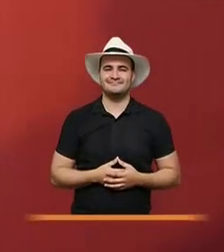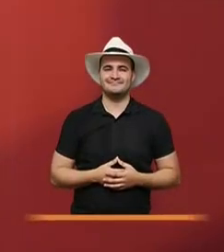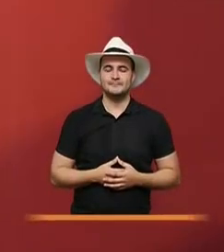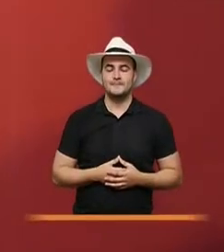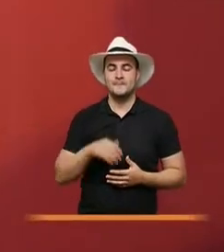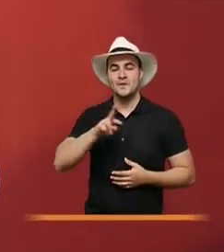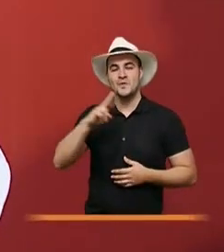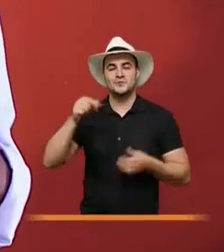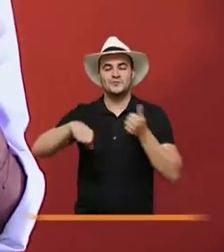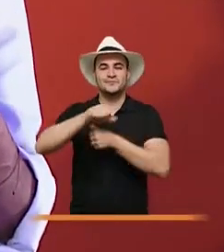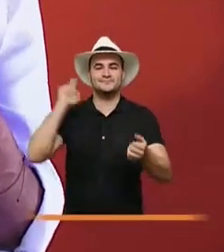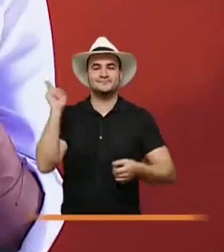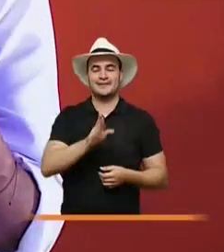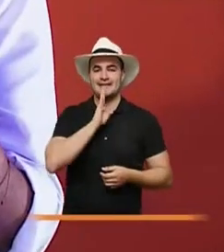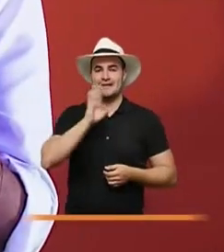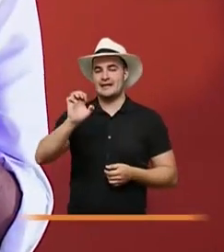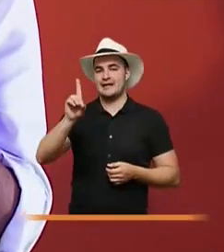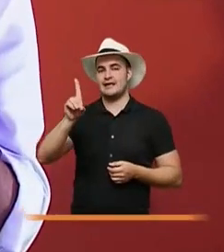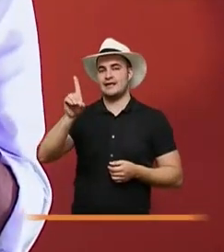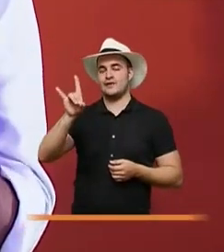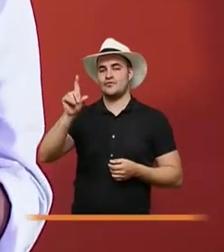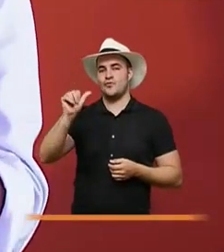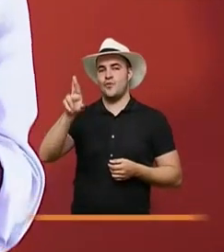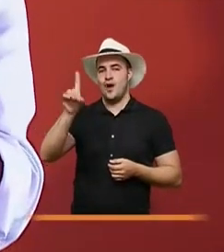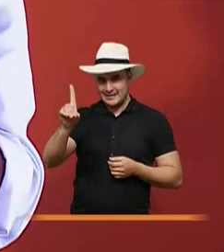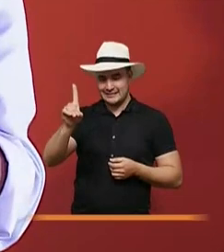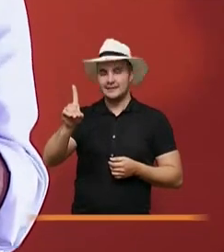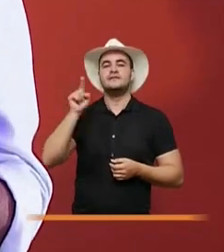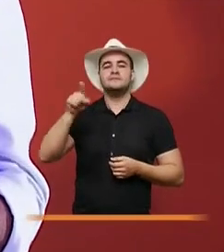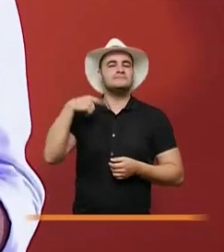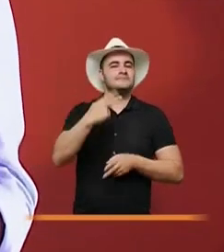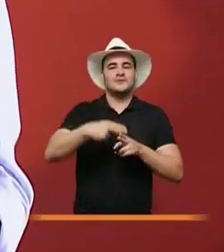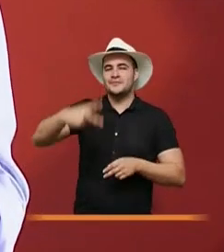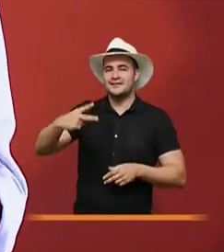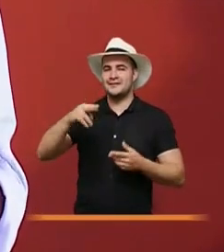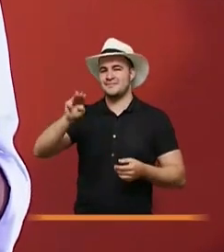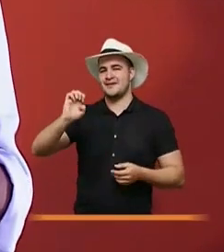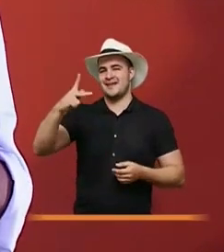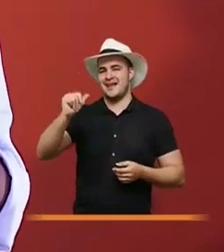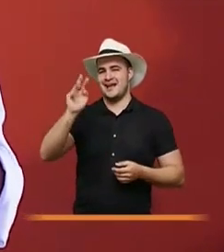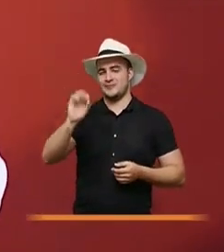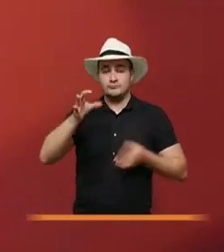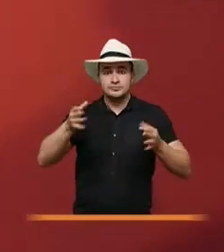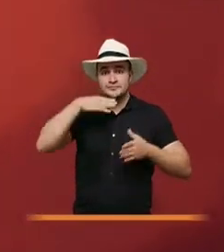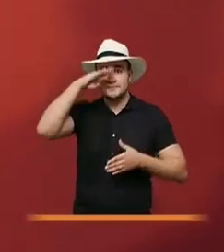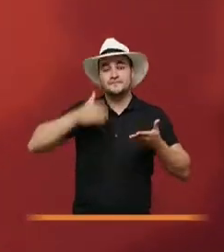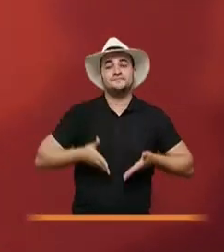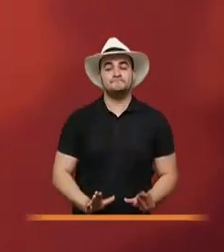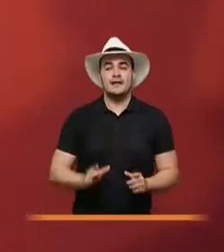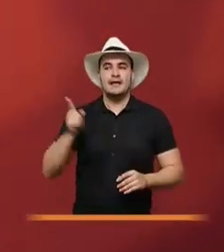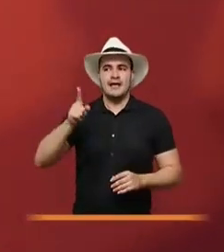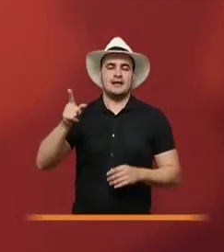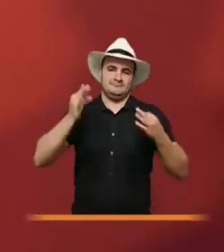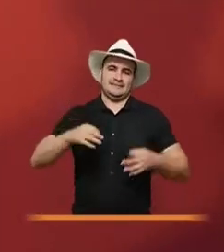el siguiente trovador eduardo velásquez es banegas el desconocido como mecato nació en medellín es el actual príncipe